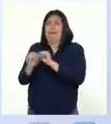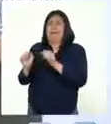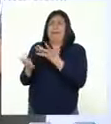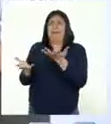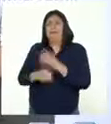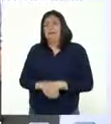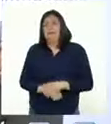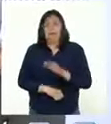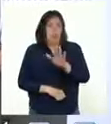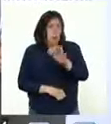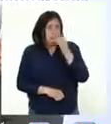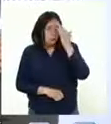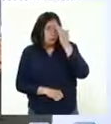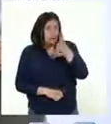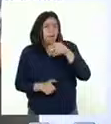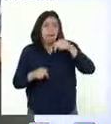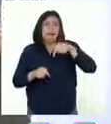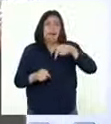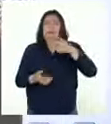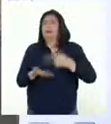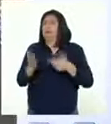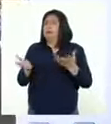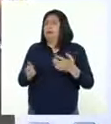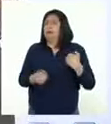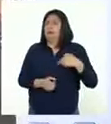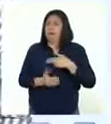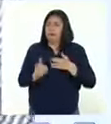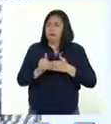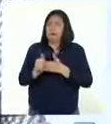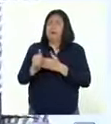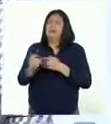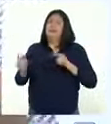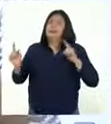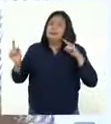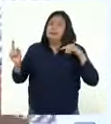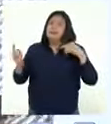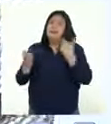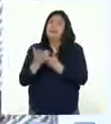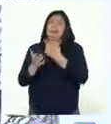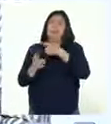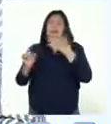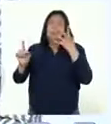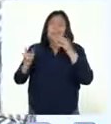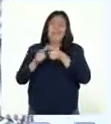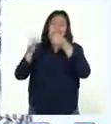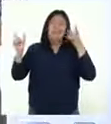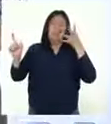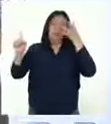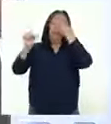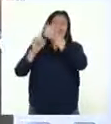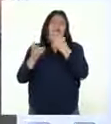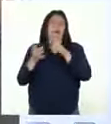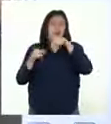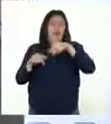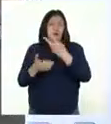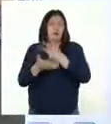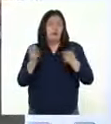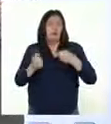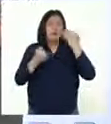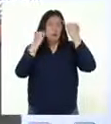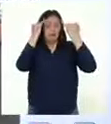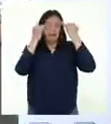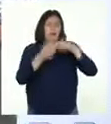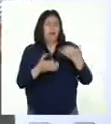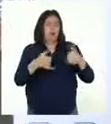desastres. Como saben, esta es una de las actividades que nos conducirá hacia la conclusión del gran reto de estas dos semanas: crear un